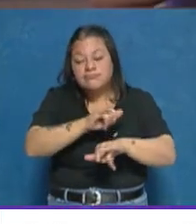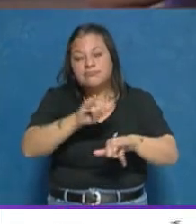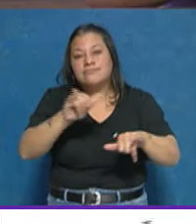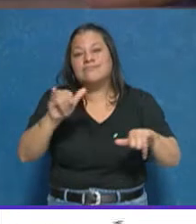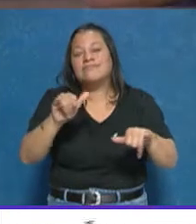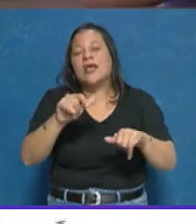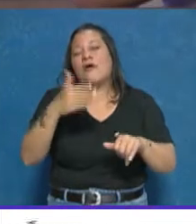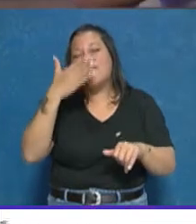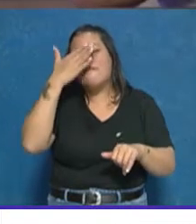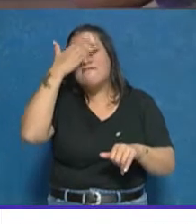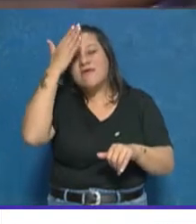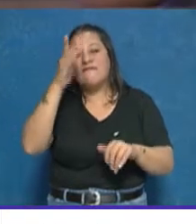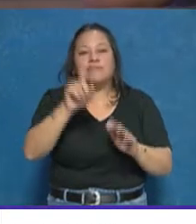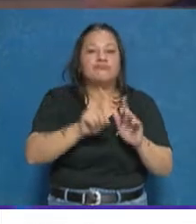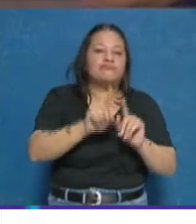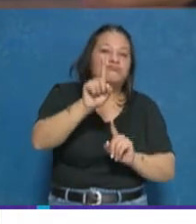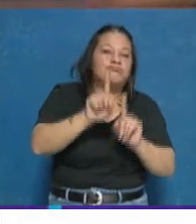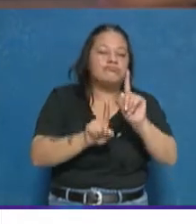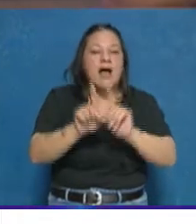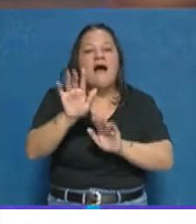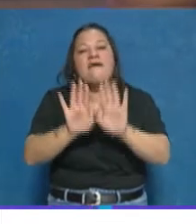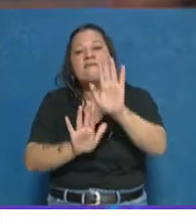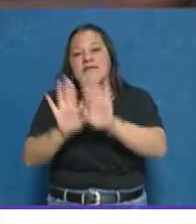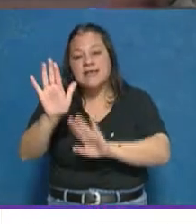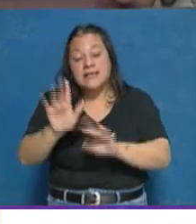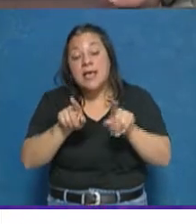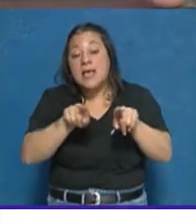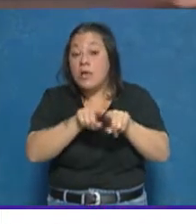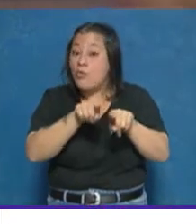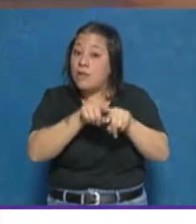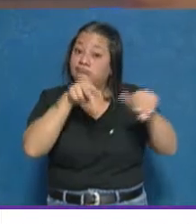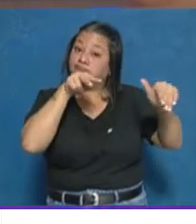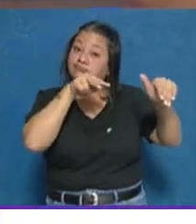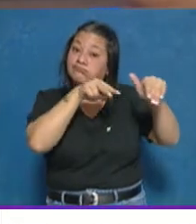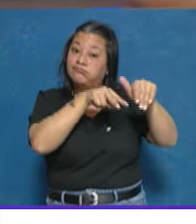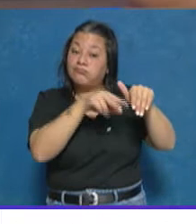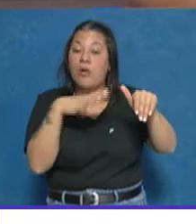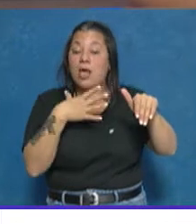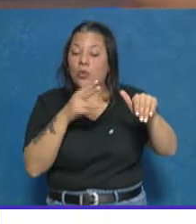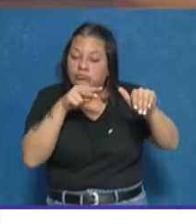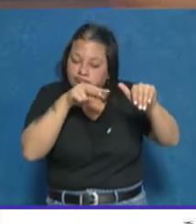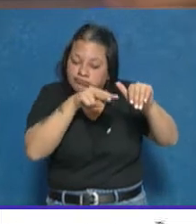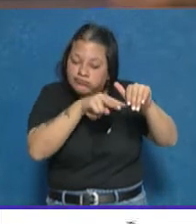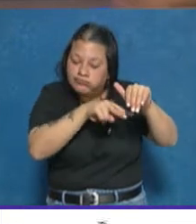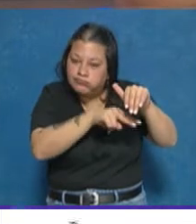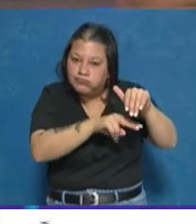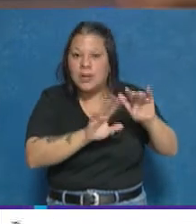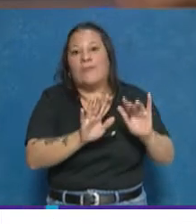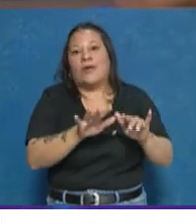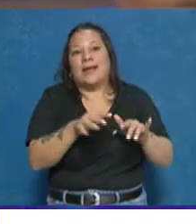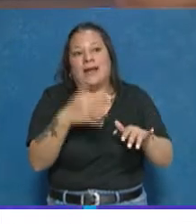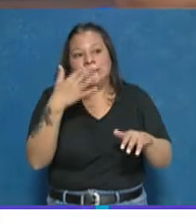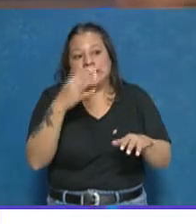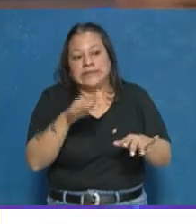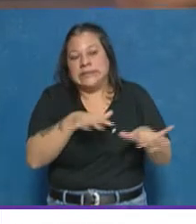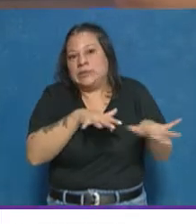picos febriles aislados y que su pronóstico sigue siendo reservado dado el estado de salud, por supuesto, y la complejidad con